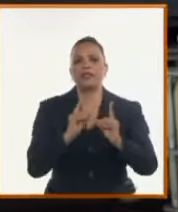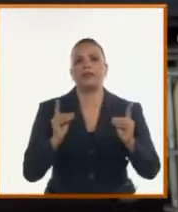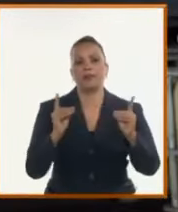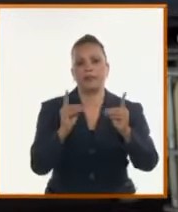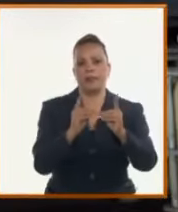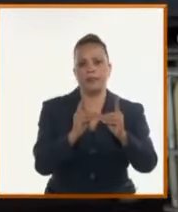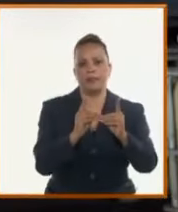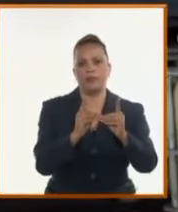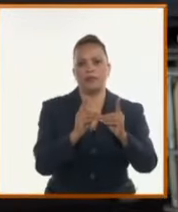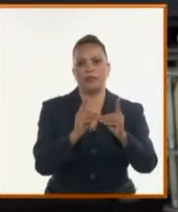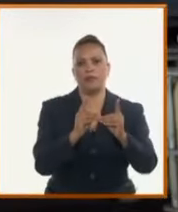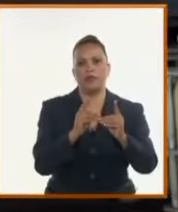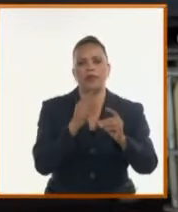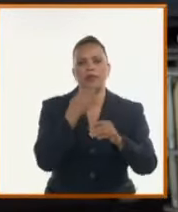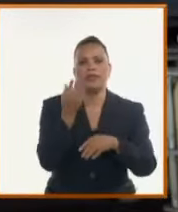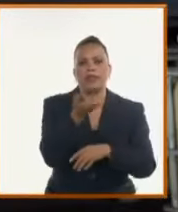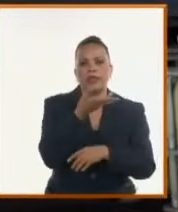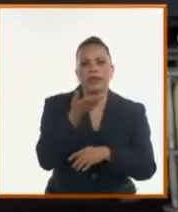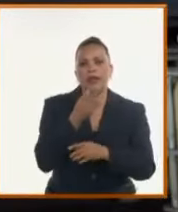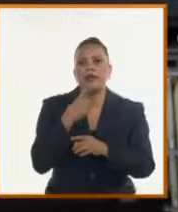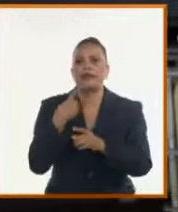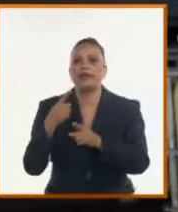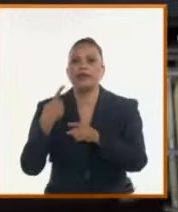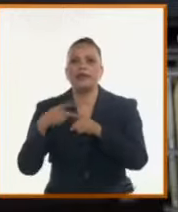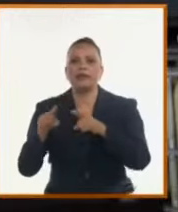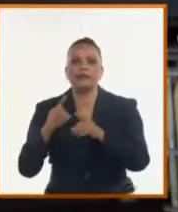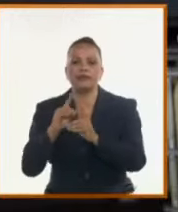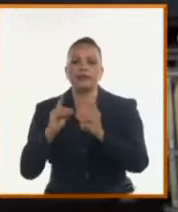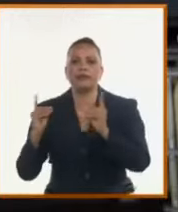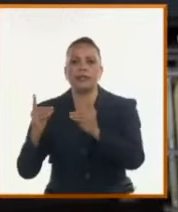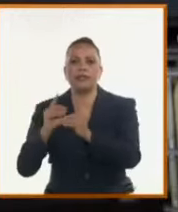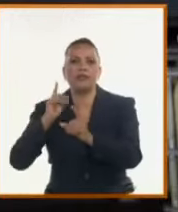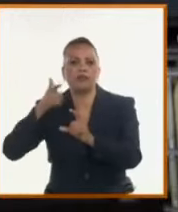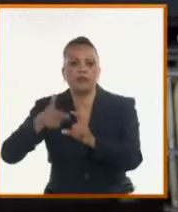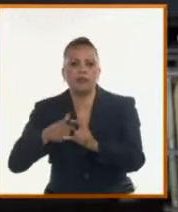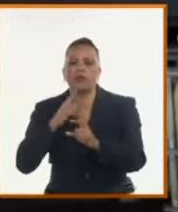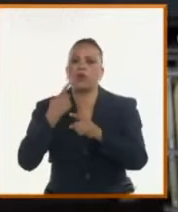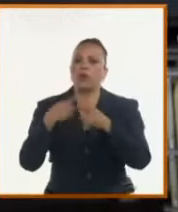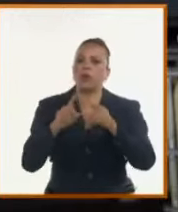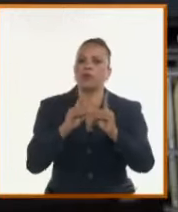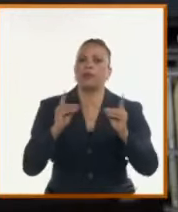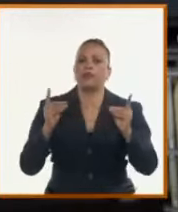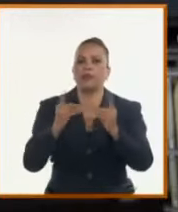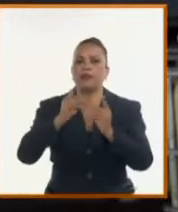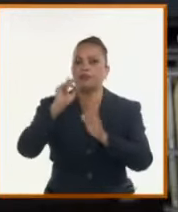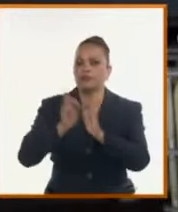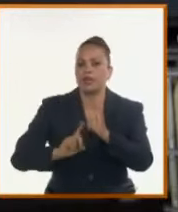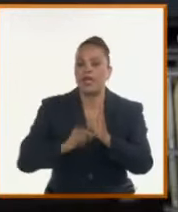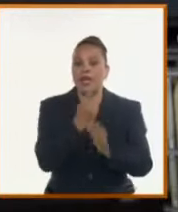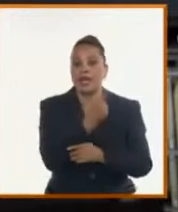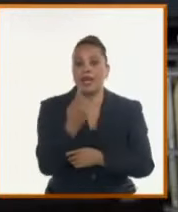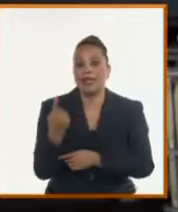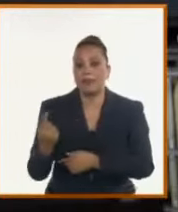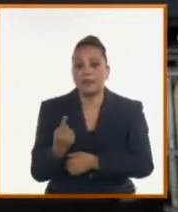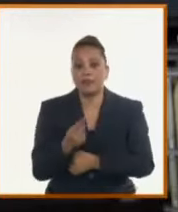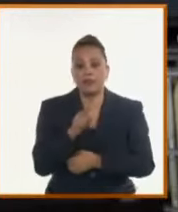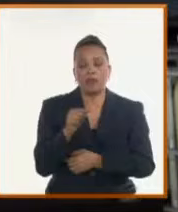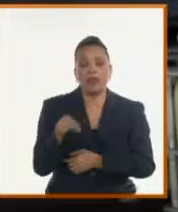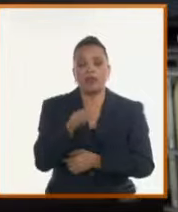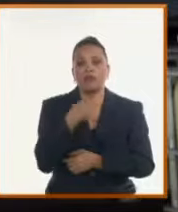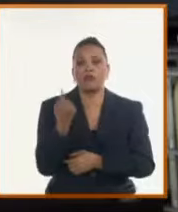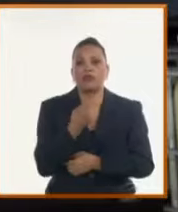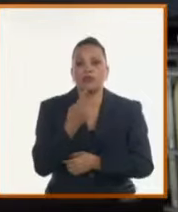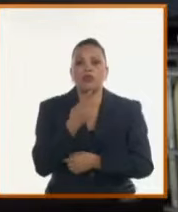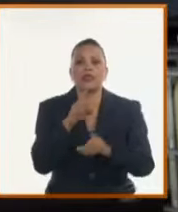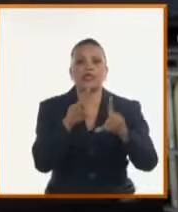departamento de aire de tru departamento departamento eléctrico y en cada departamento existe un número de cartas